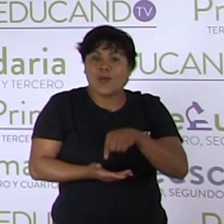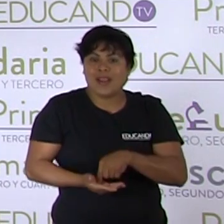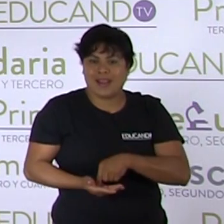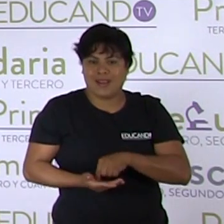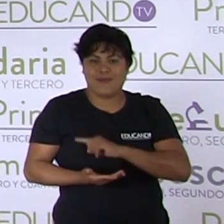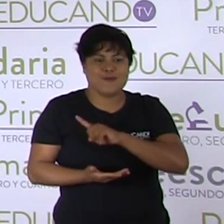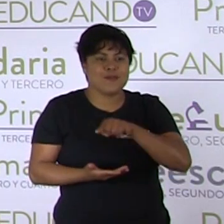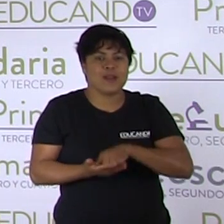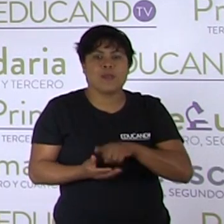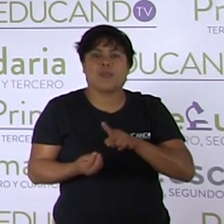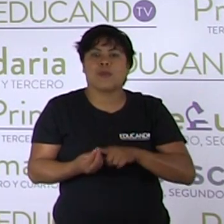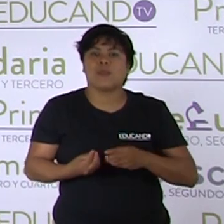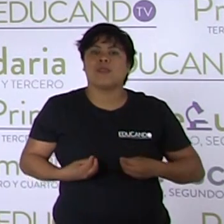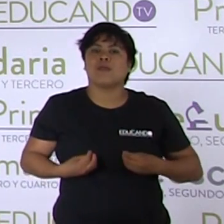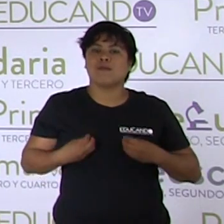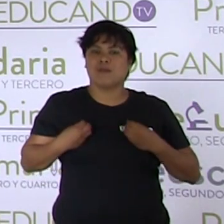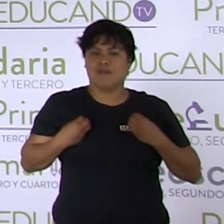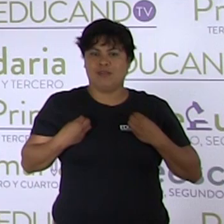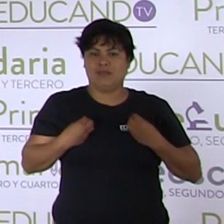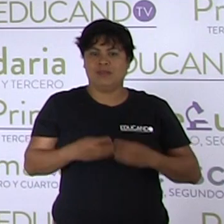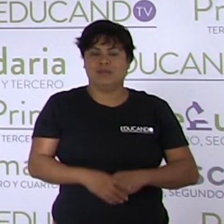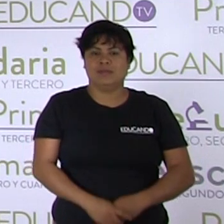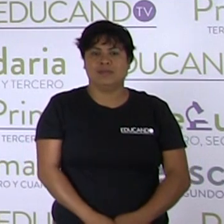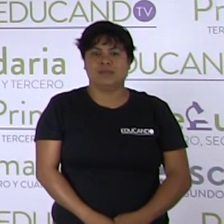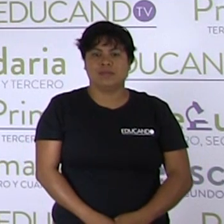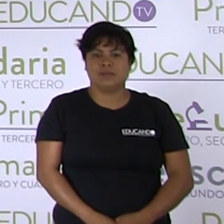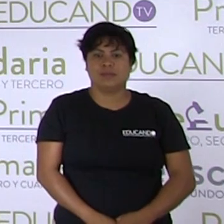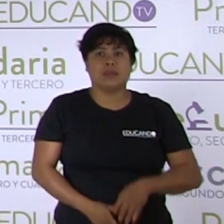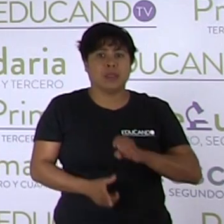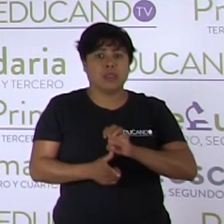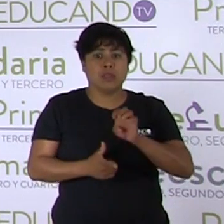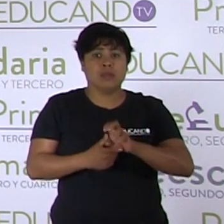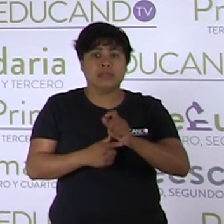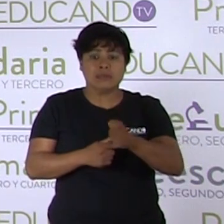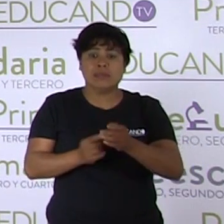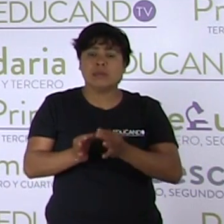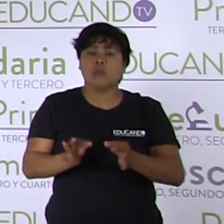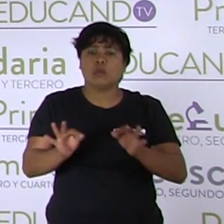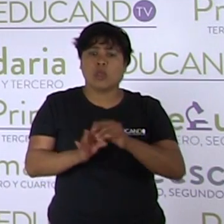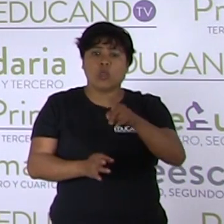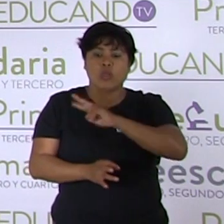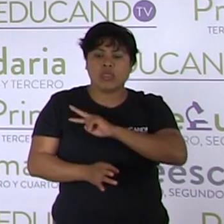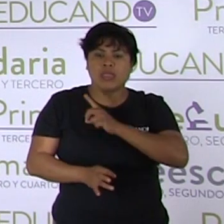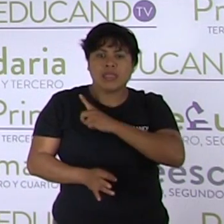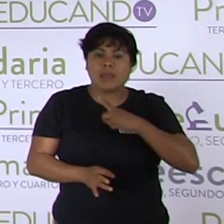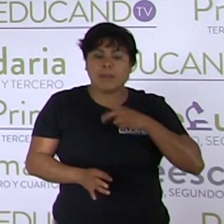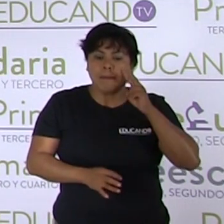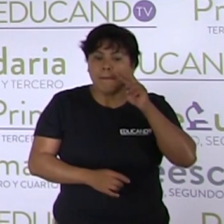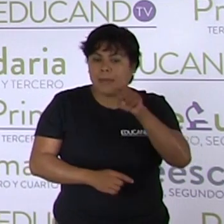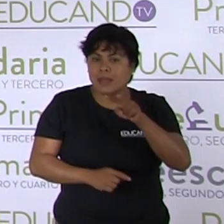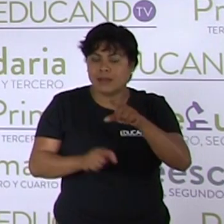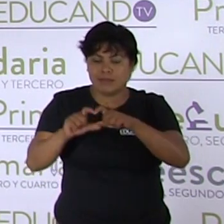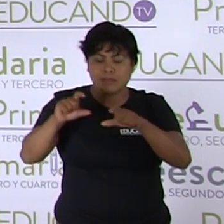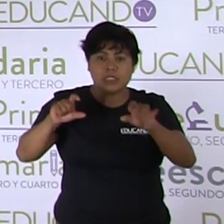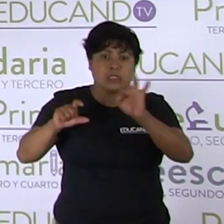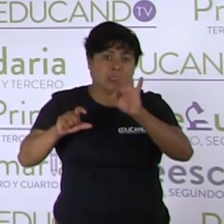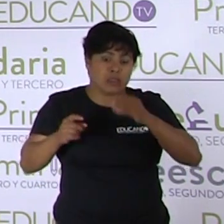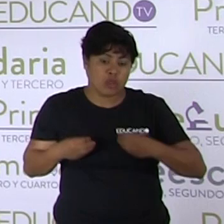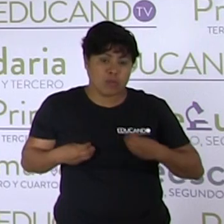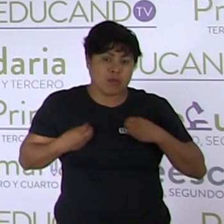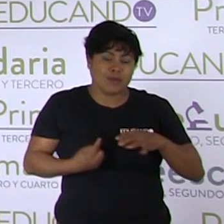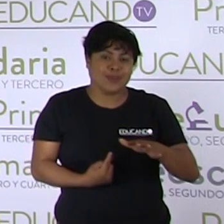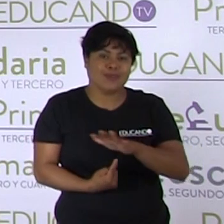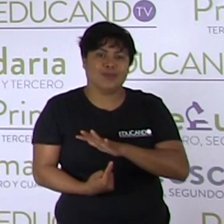lugar pues donde tú te relacionas. Entonces es importante que ubiques el contexto. Si vives en una